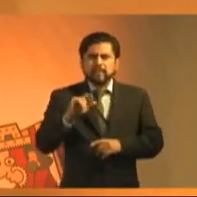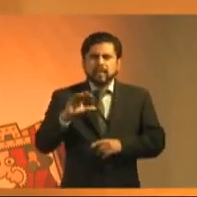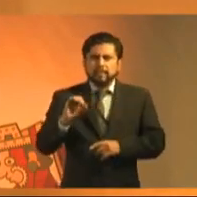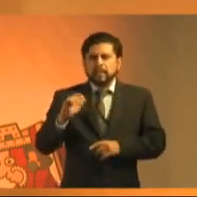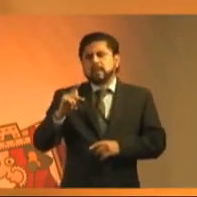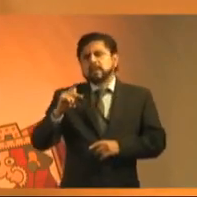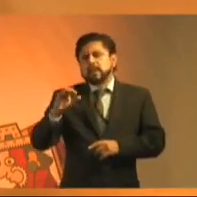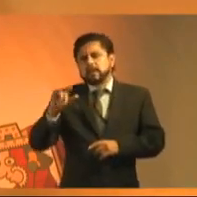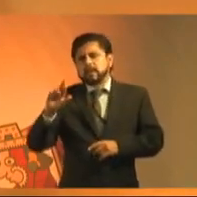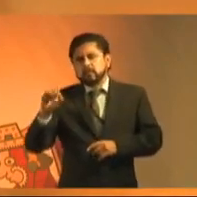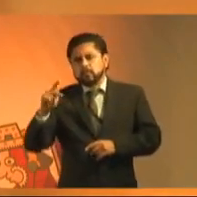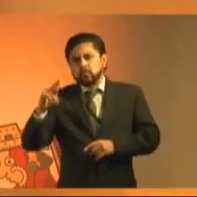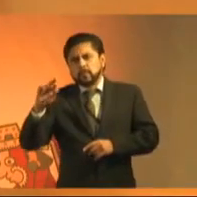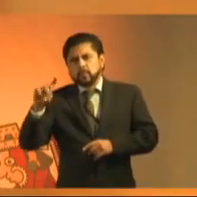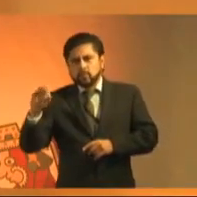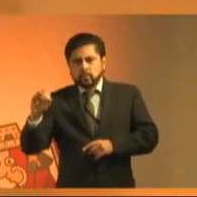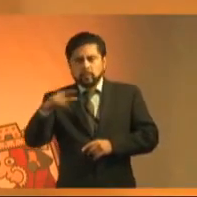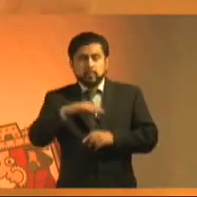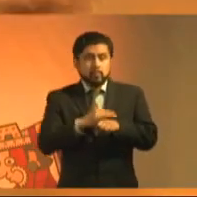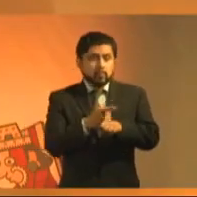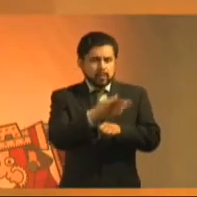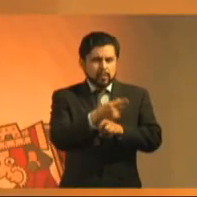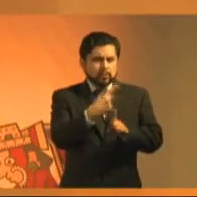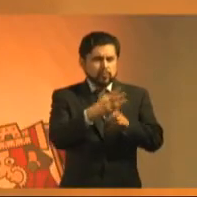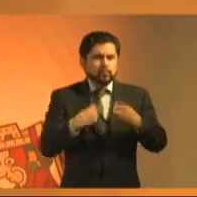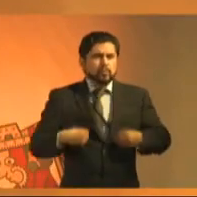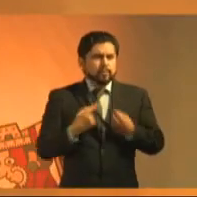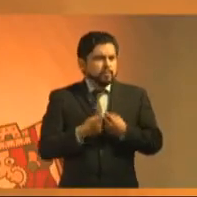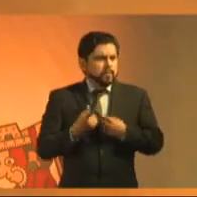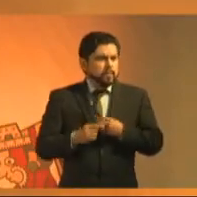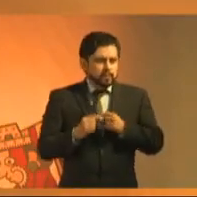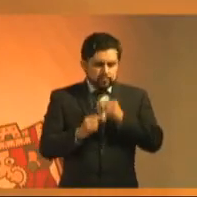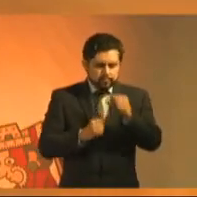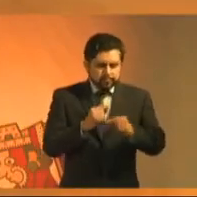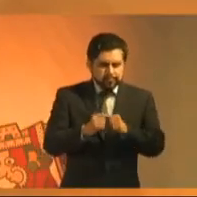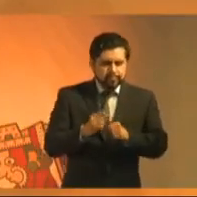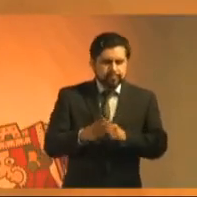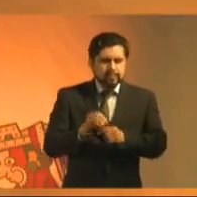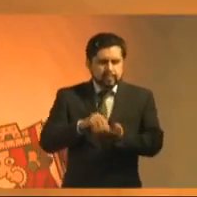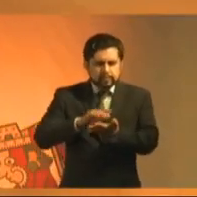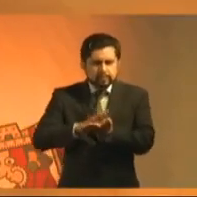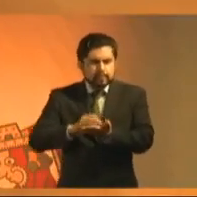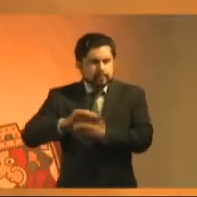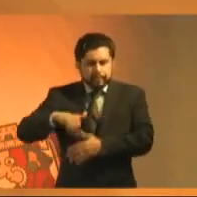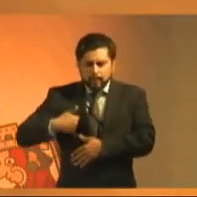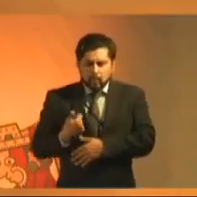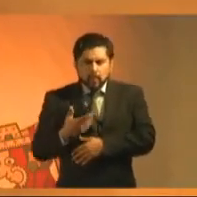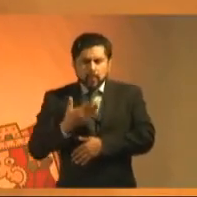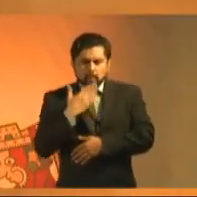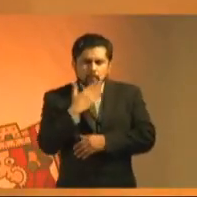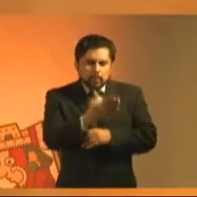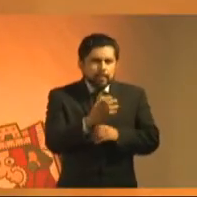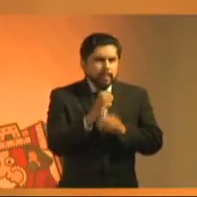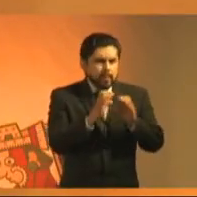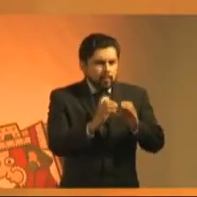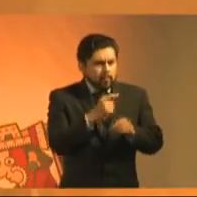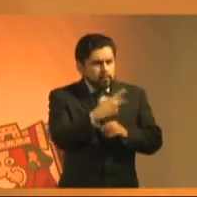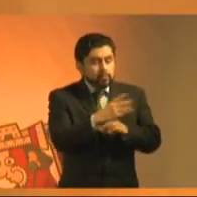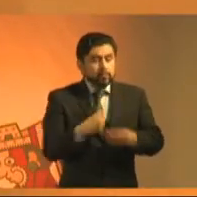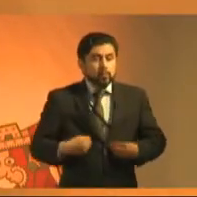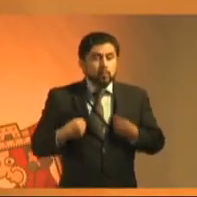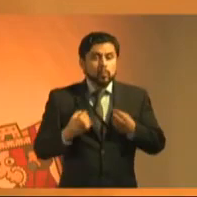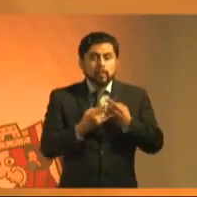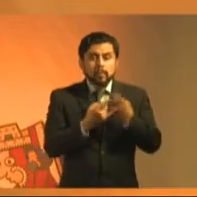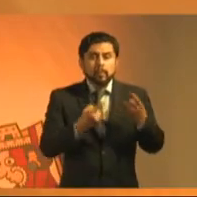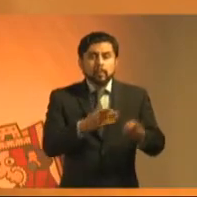que a la vez que preserva la verdad histórica que trata de sustentarse en datos que no tergiverse a